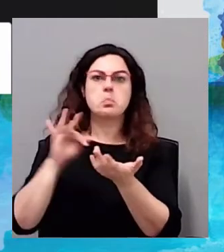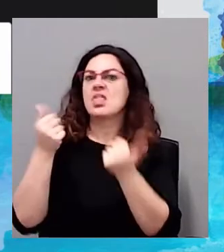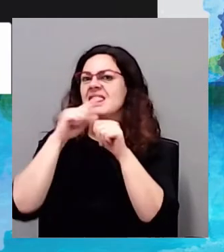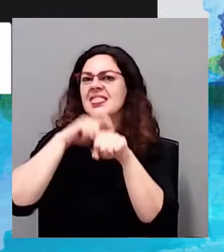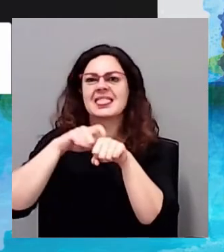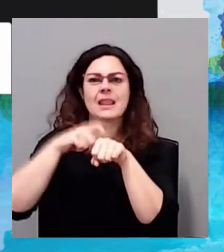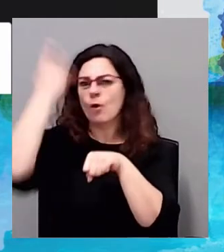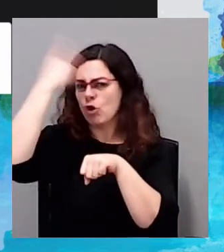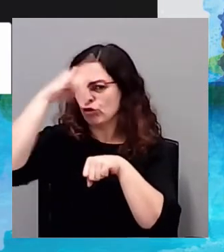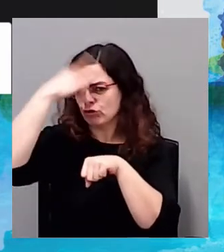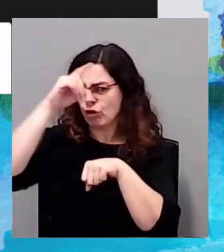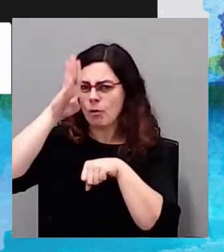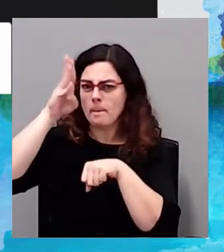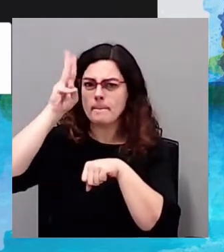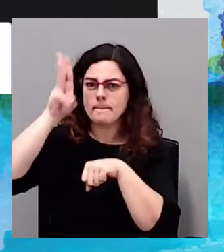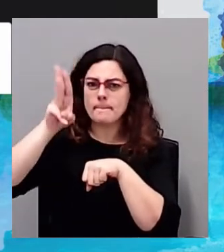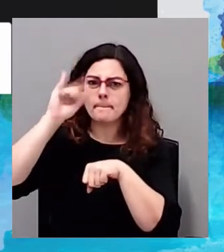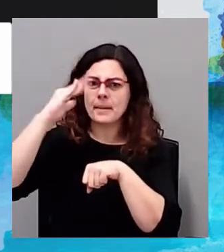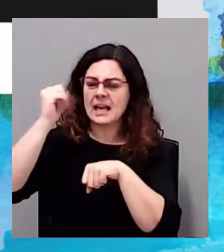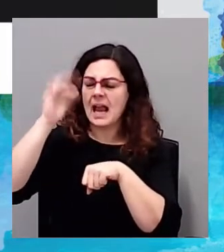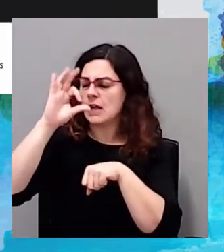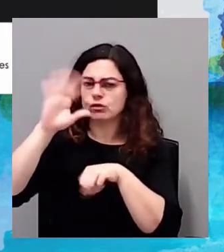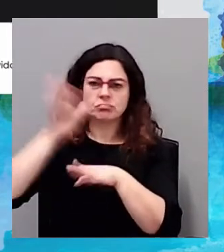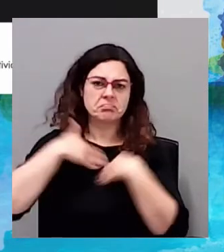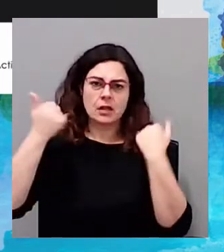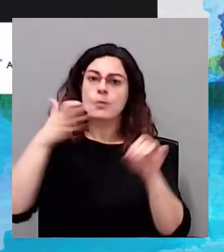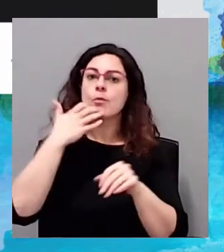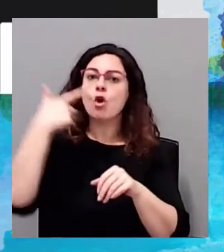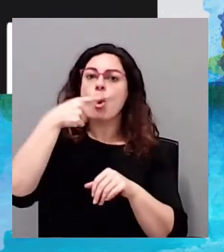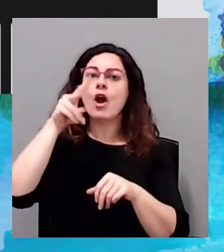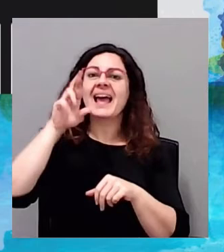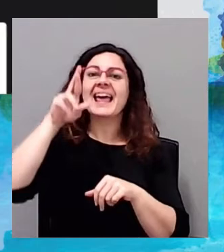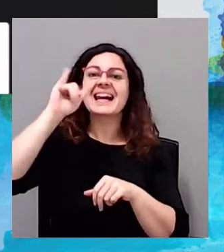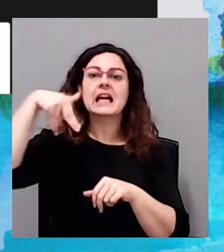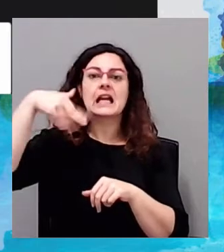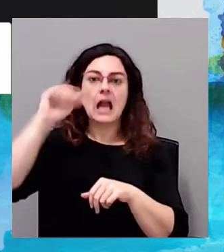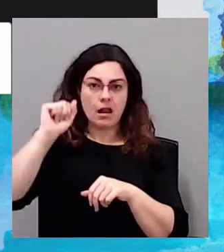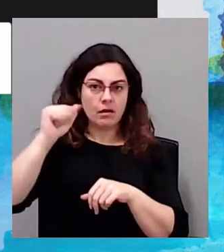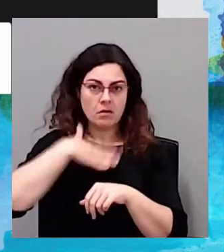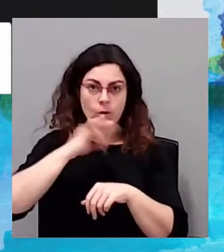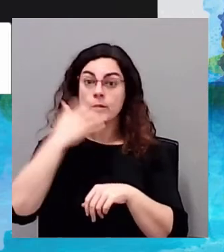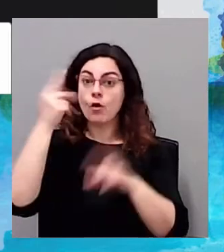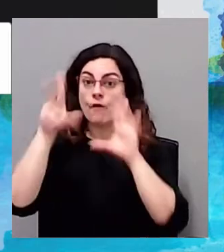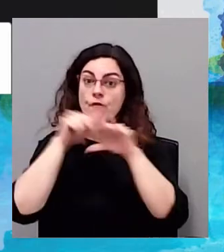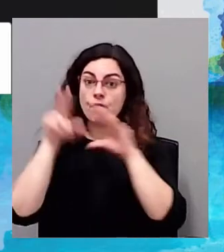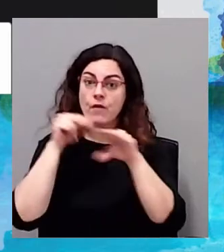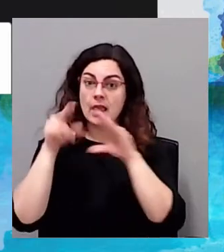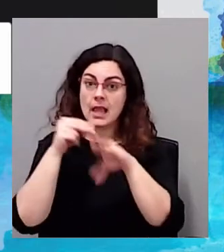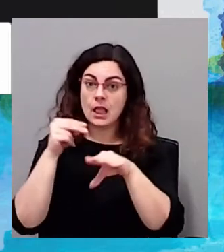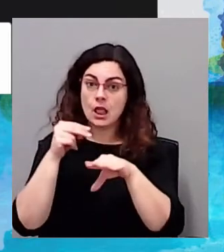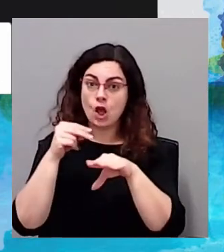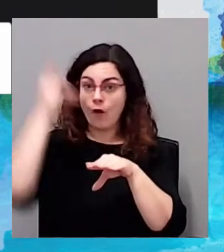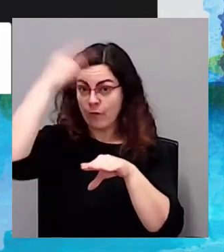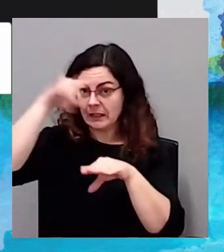de Picasso. Nos imaginamos un toro en el Guernica, por ejemplo. Voy a enseñaros el vídeo del bisonte, la descripción